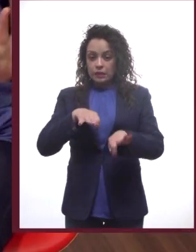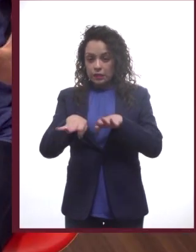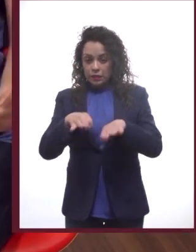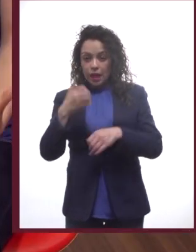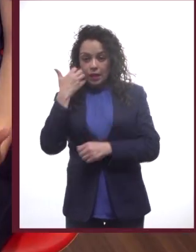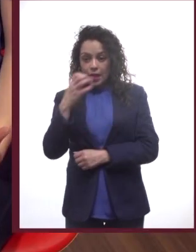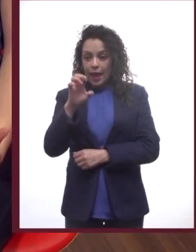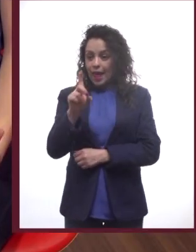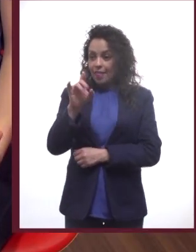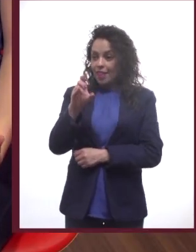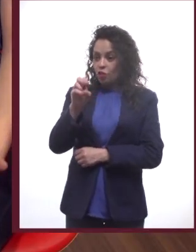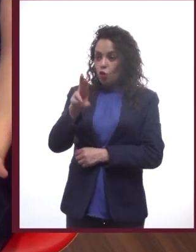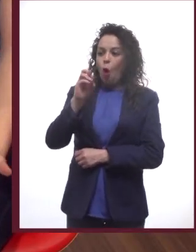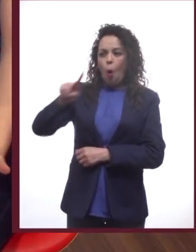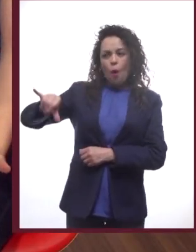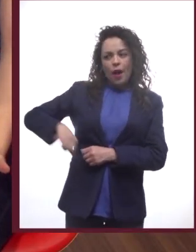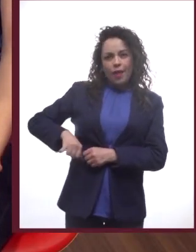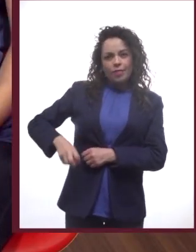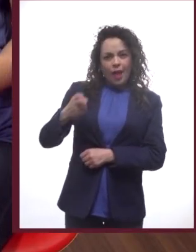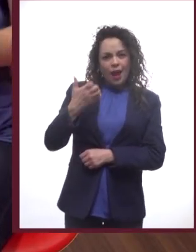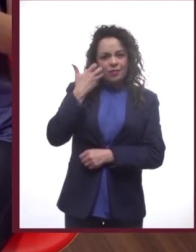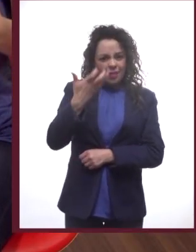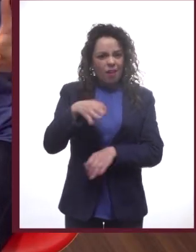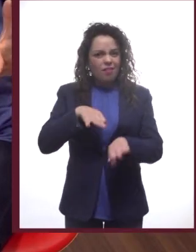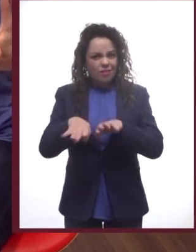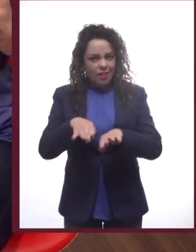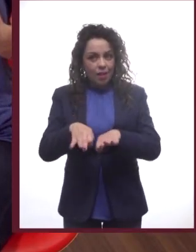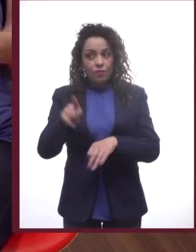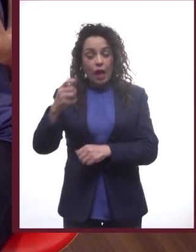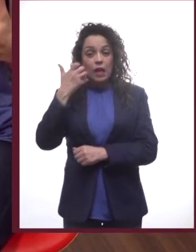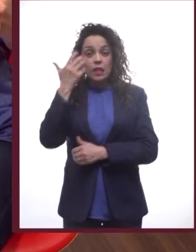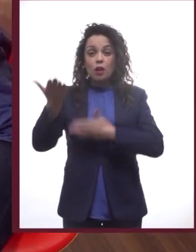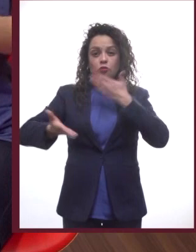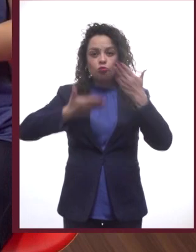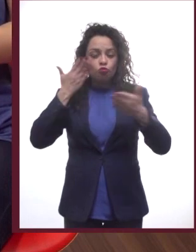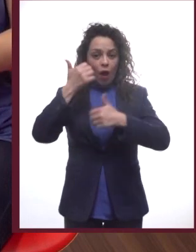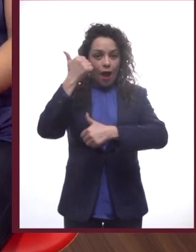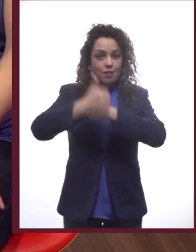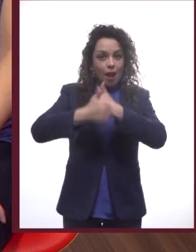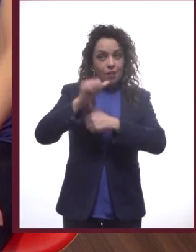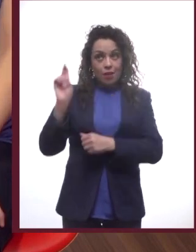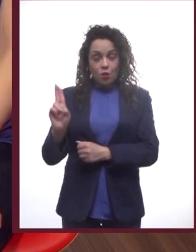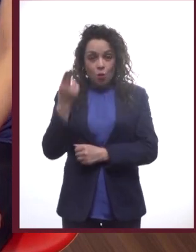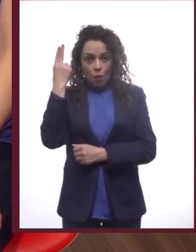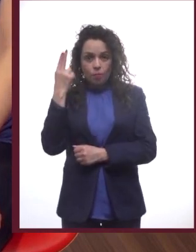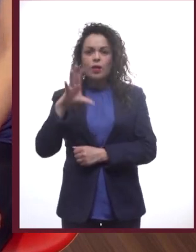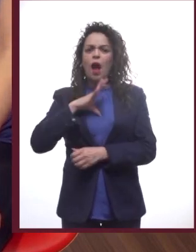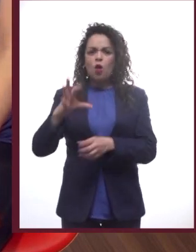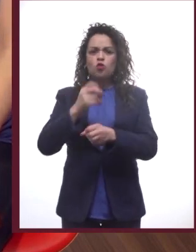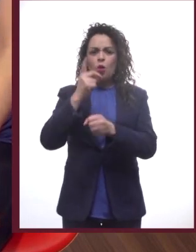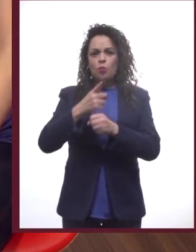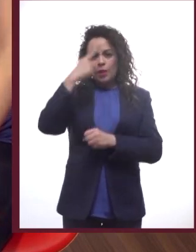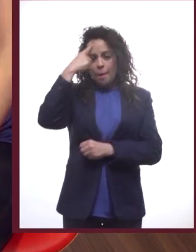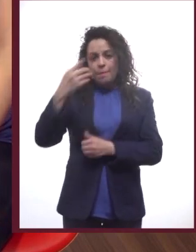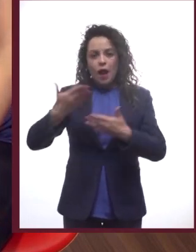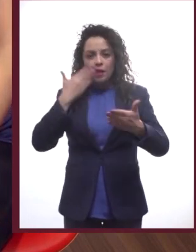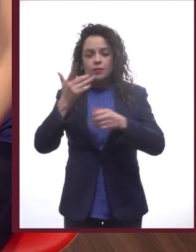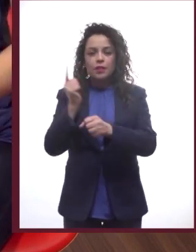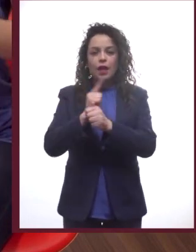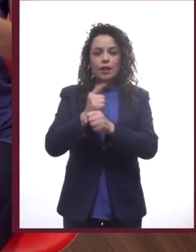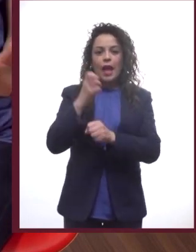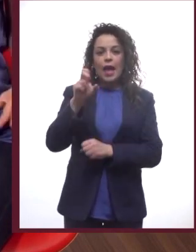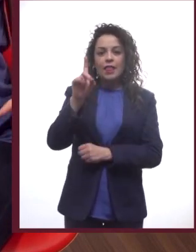Para quienes ya tienen la vocación de editores o sienten interés por dedicarse a eso y están pensando en cursar una